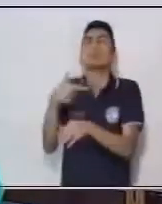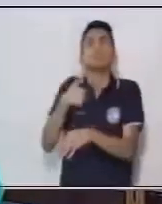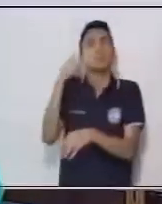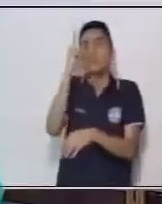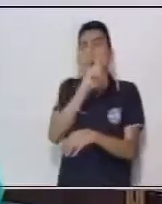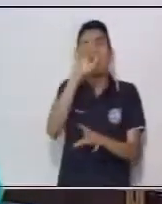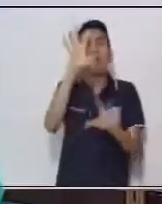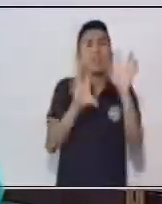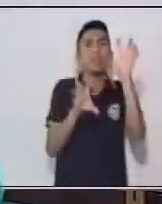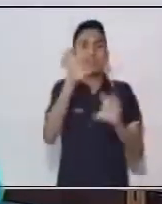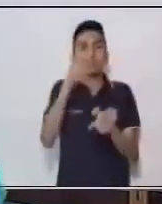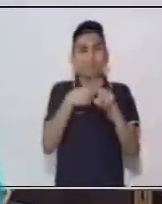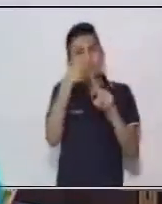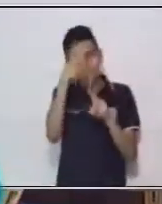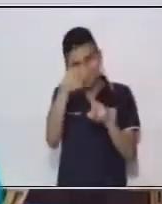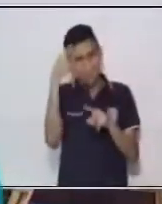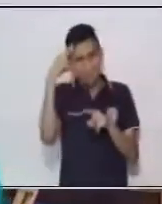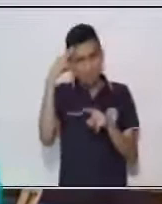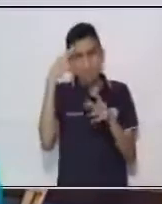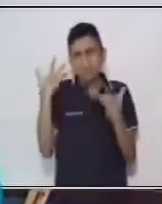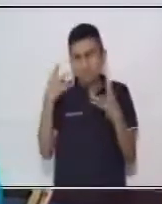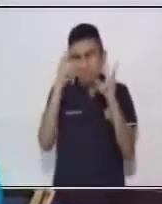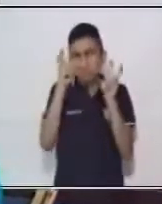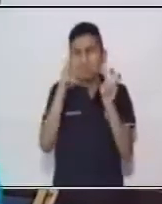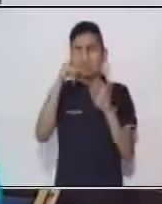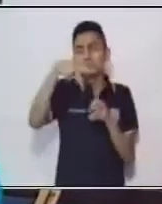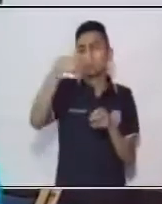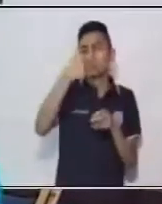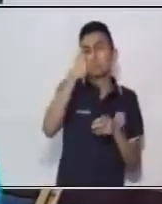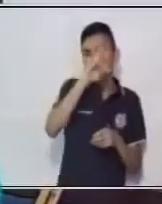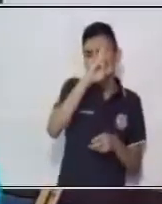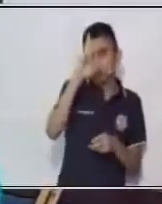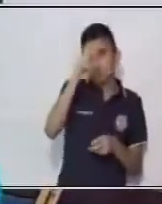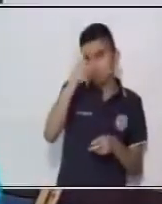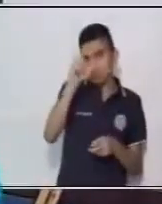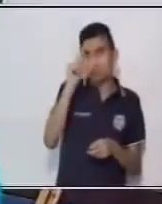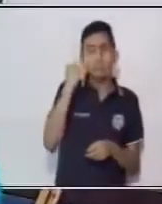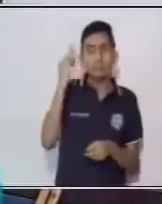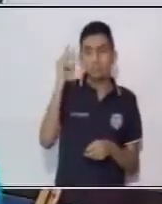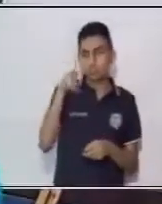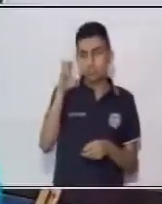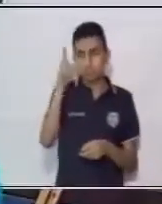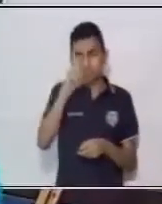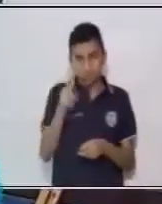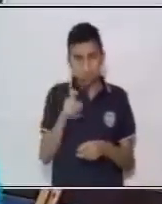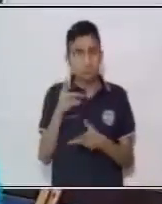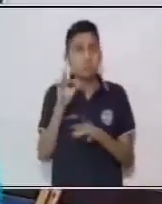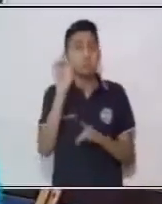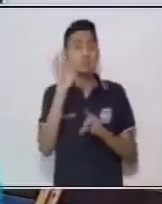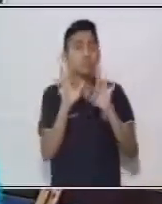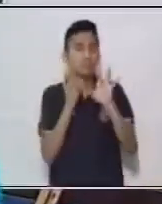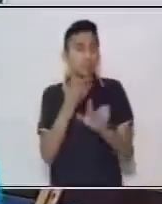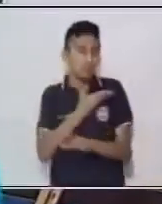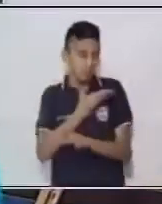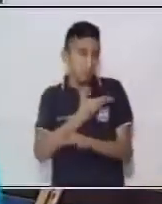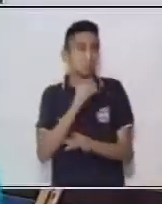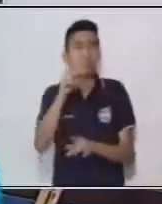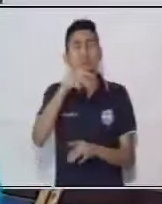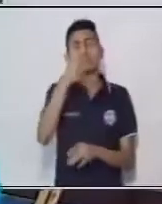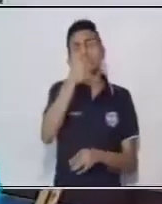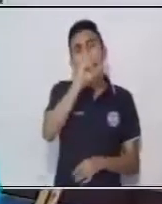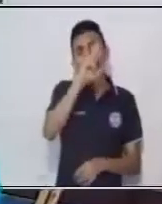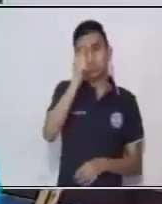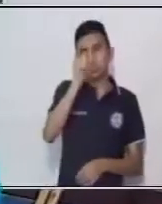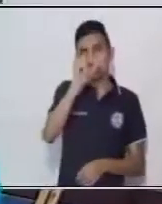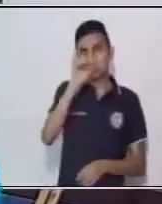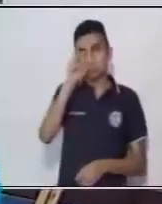Pero recuérdate que estamos hablando de narraciones que utilizan elementos ficticios. Entonces nosotros damos por seguro